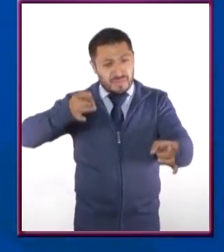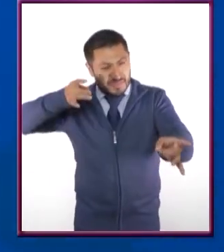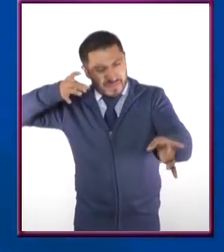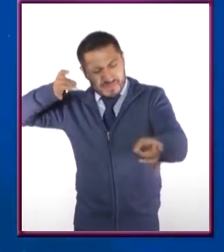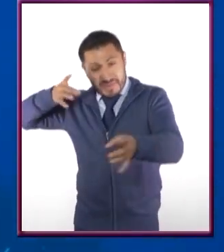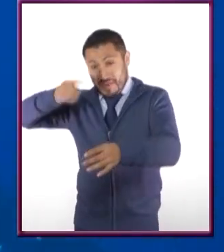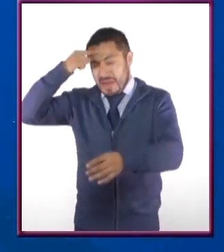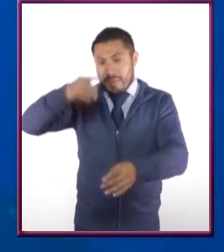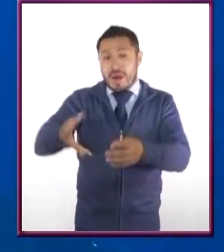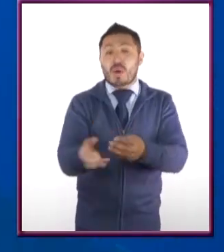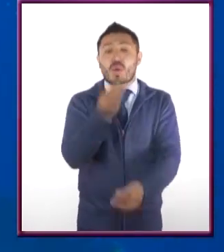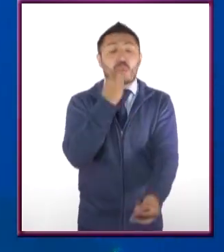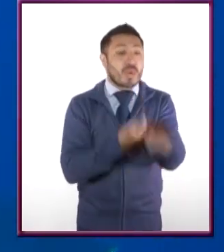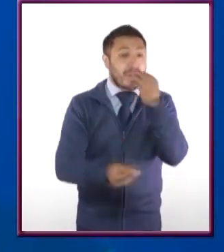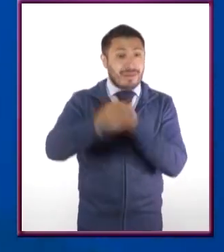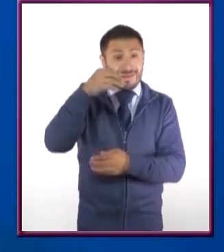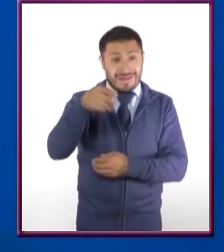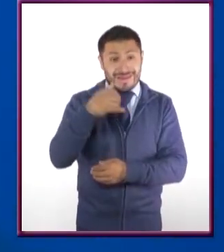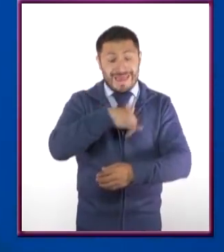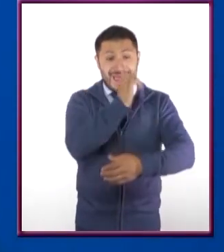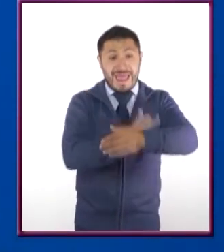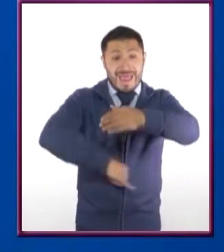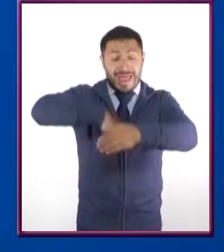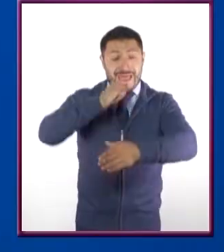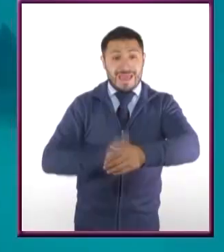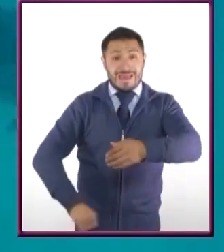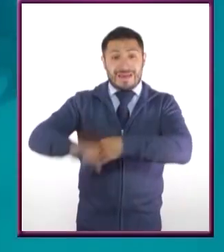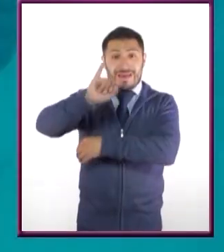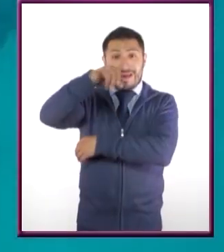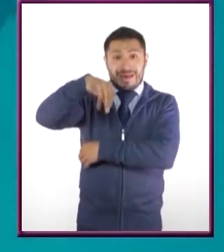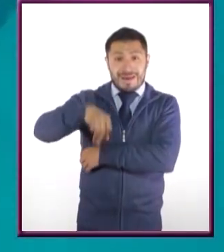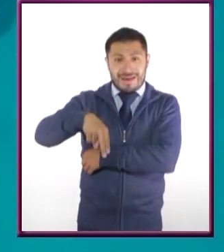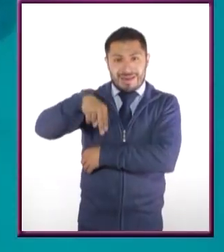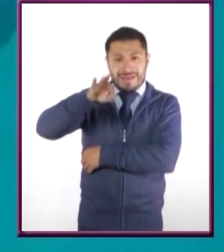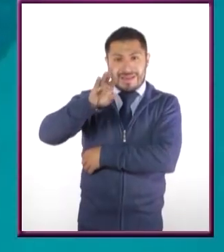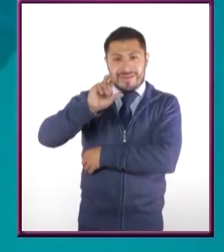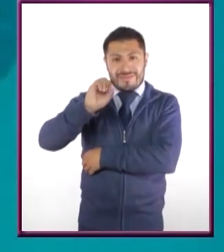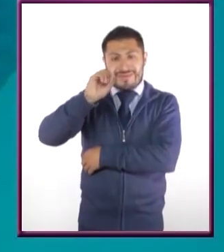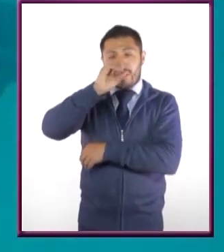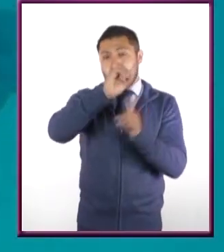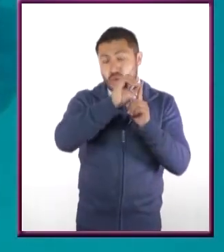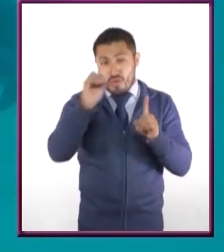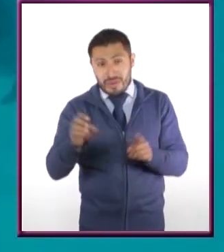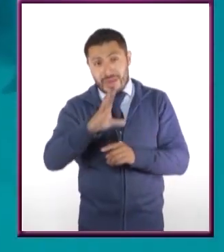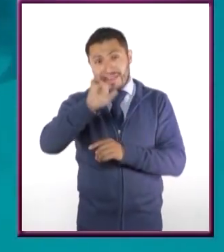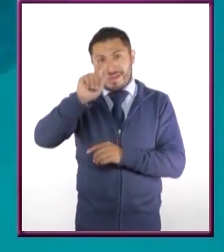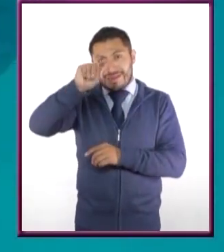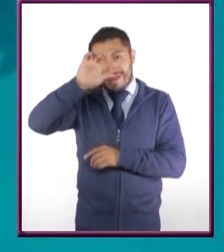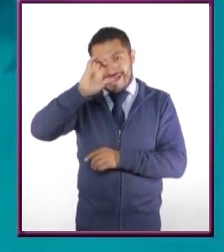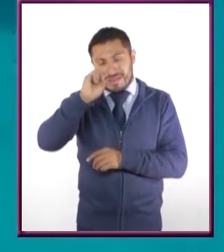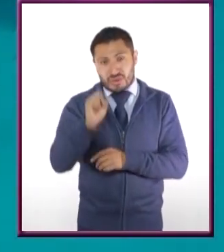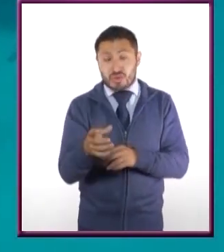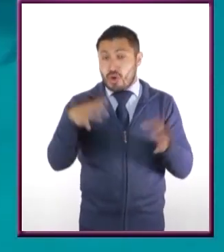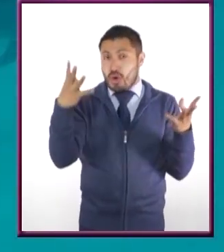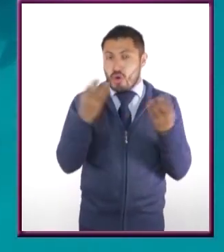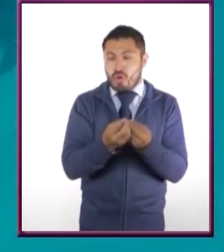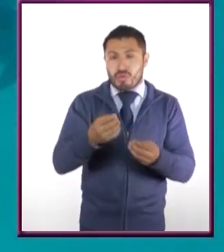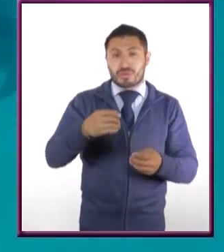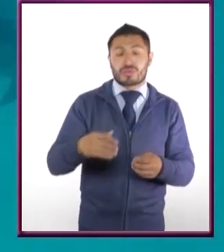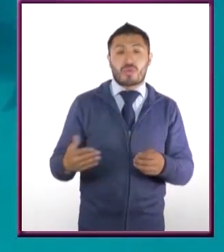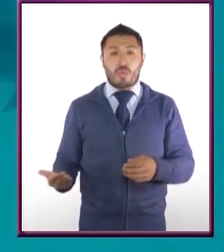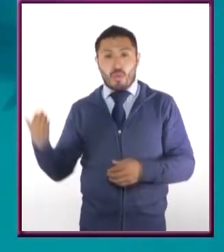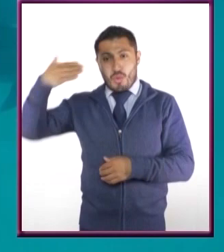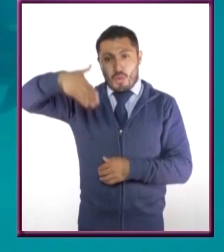Las ballenas pertenecen al infraorden de los cetáceos junto con los delfines. Actualmente existen casi